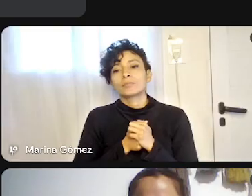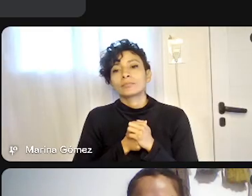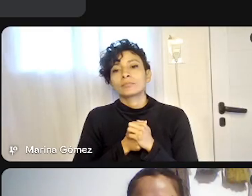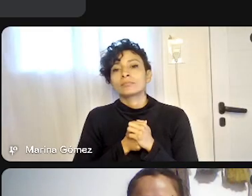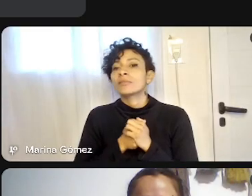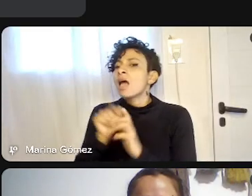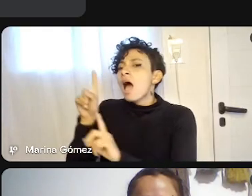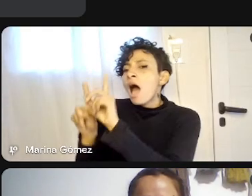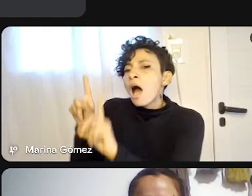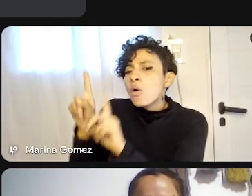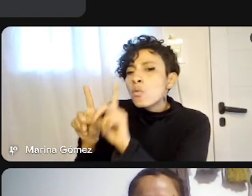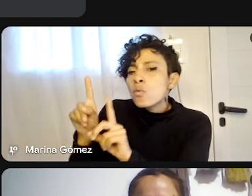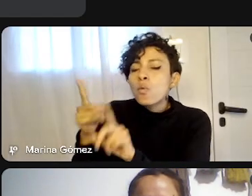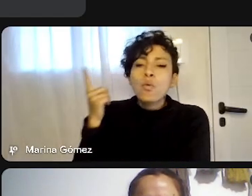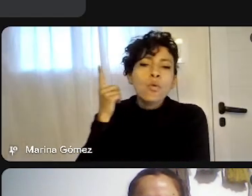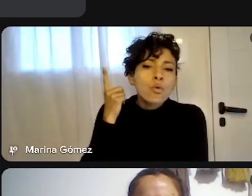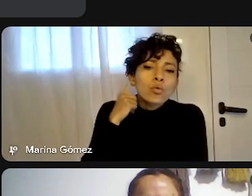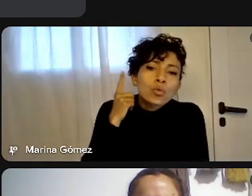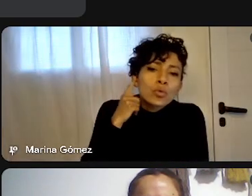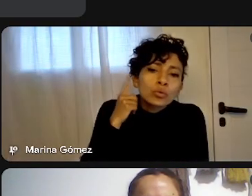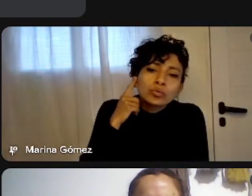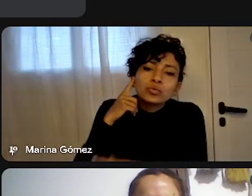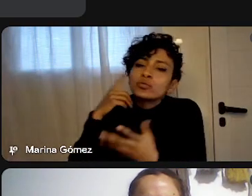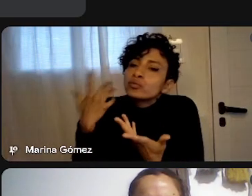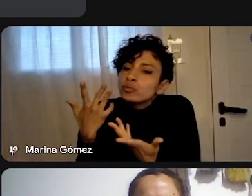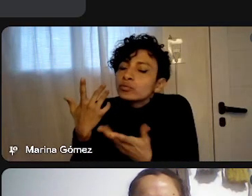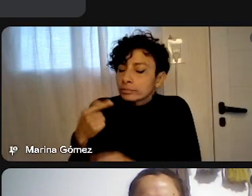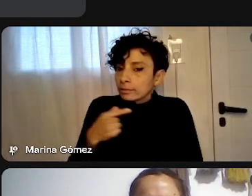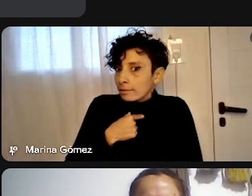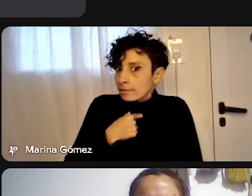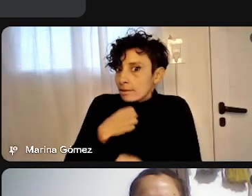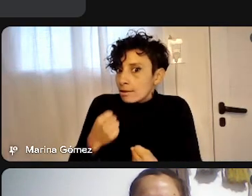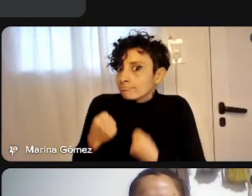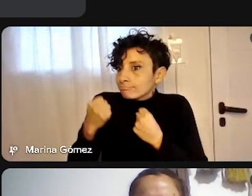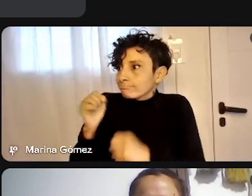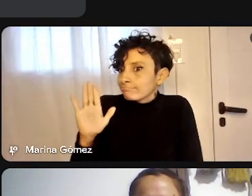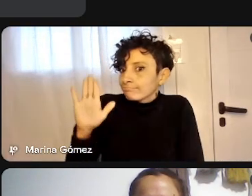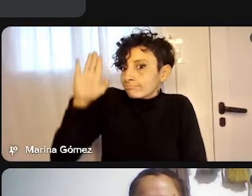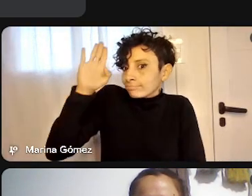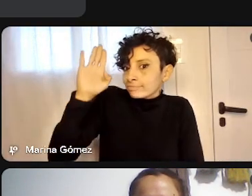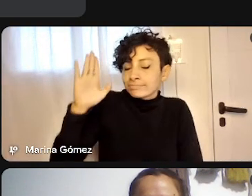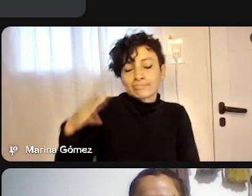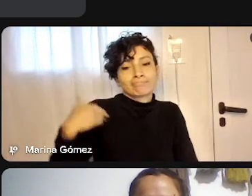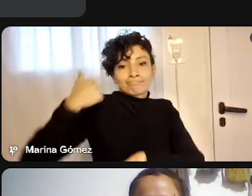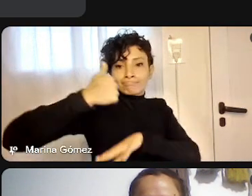¿Alguna otra persona que se anime a hacer esta primera oración que hizo Fabri?